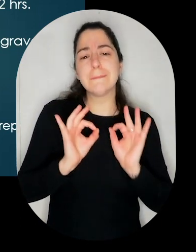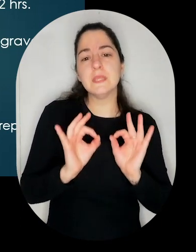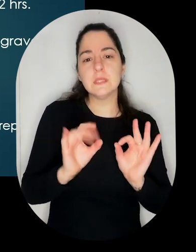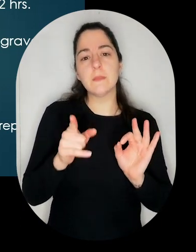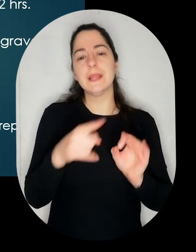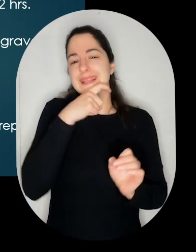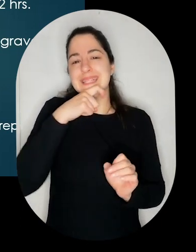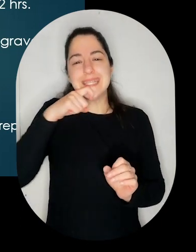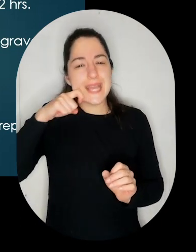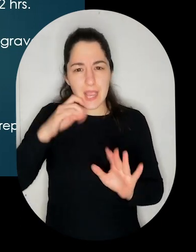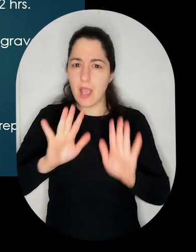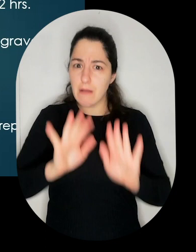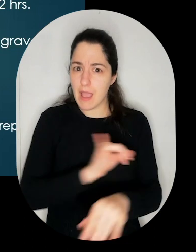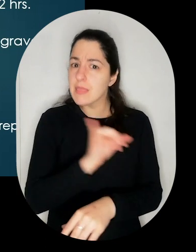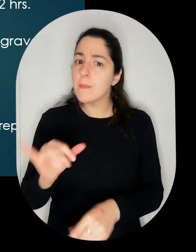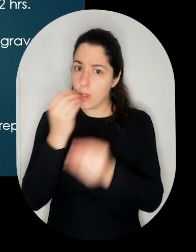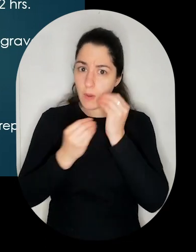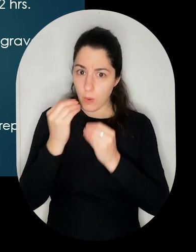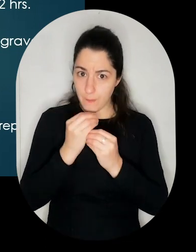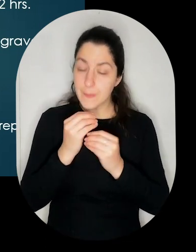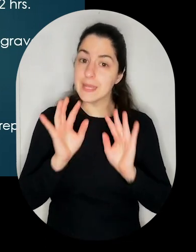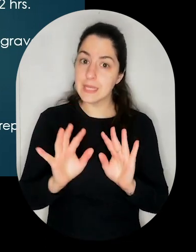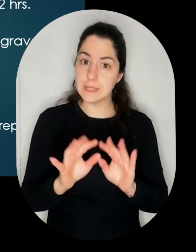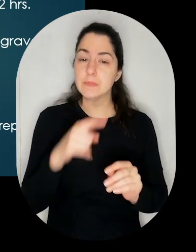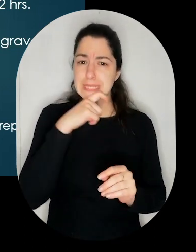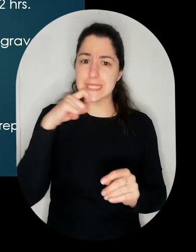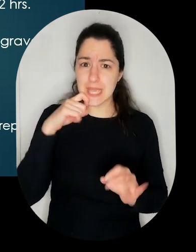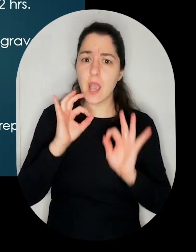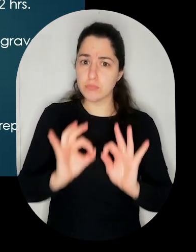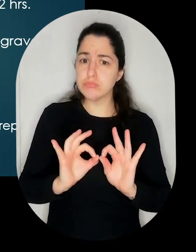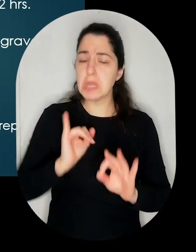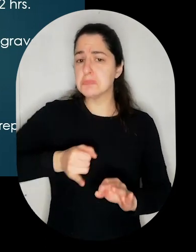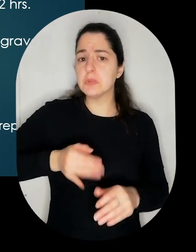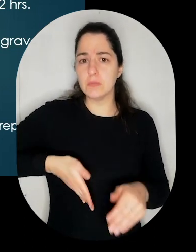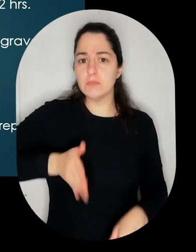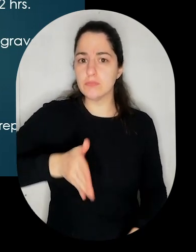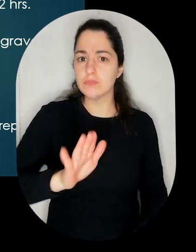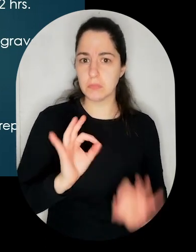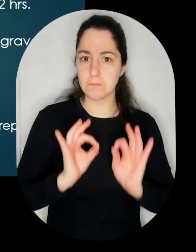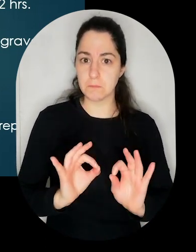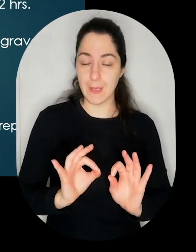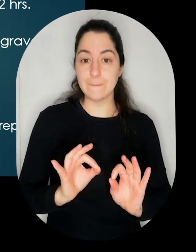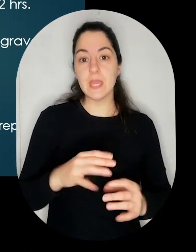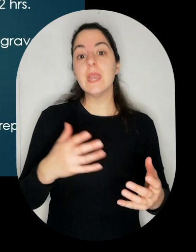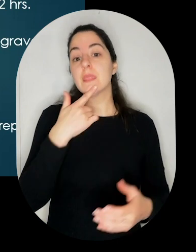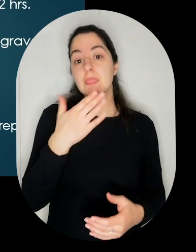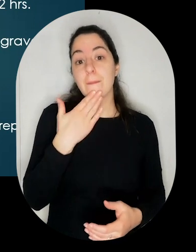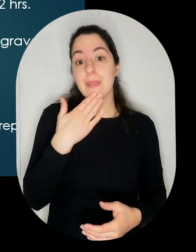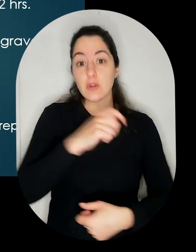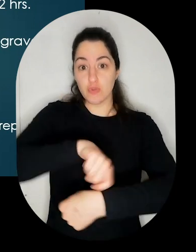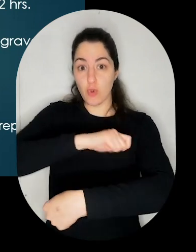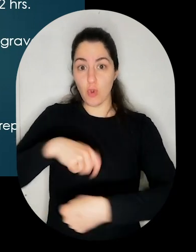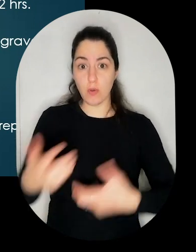consumir, particularmente morchela, que es muy apetecida, se consume bastante, deshidratada es perfectamente segura, y cocción a alta temperatura